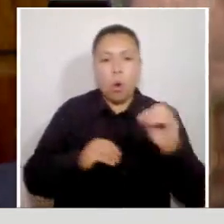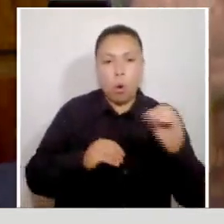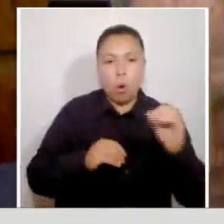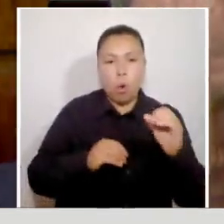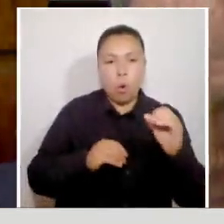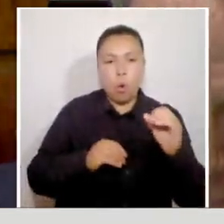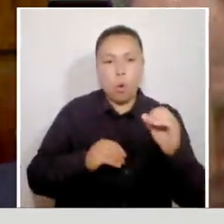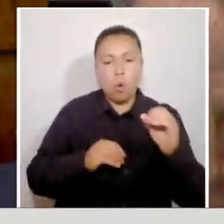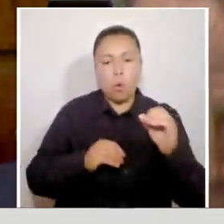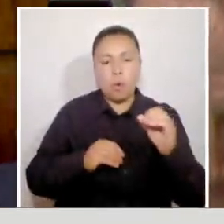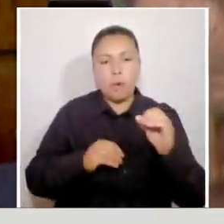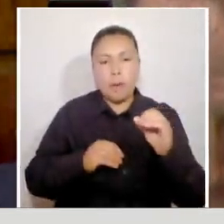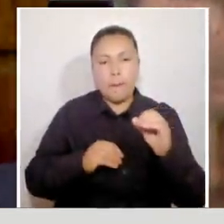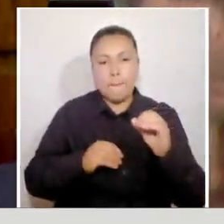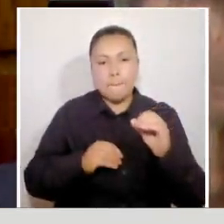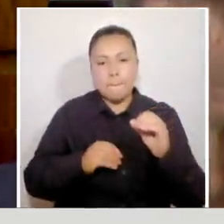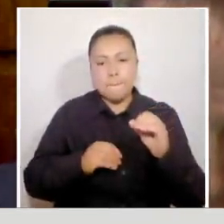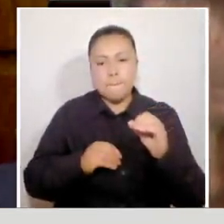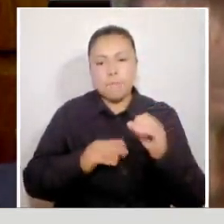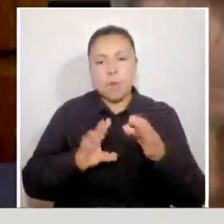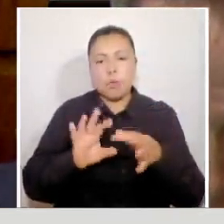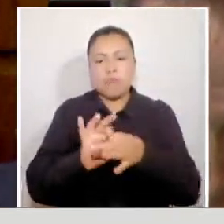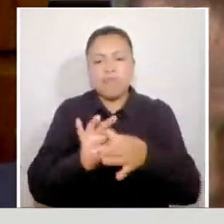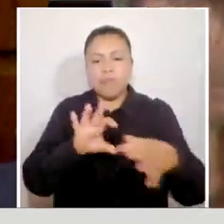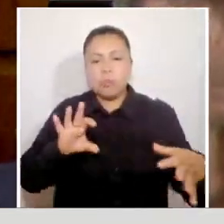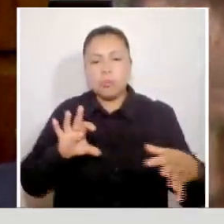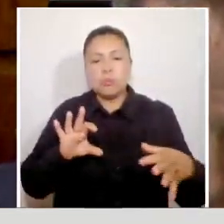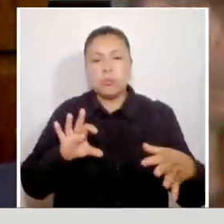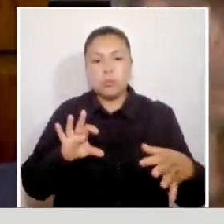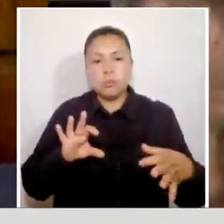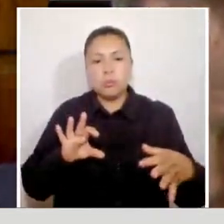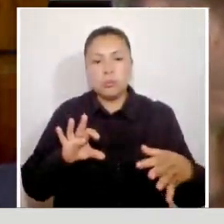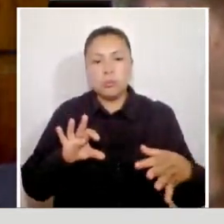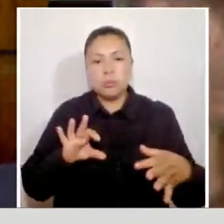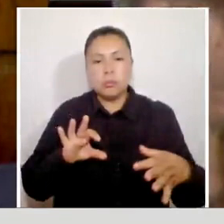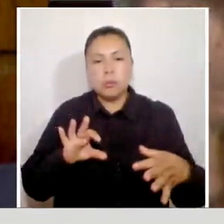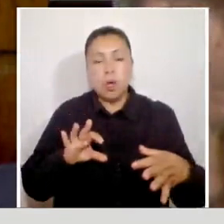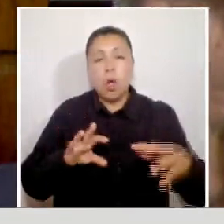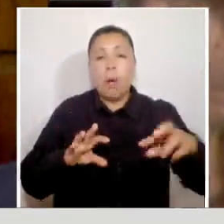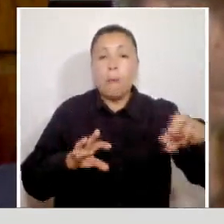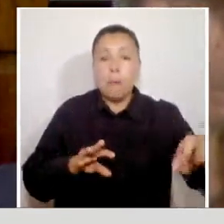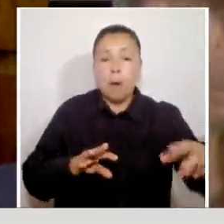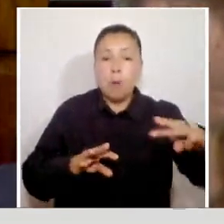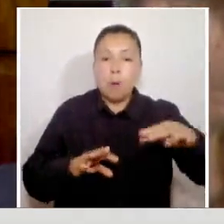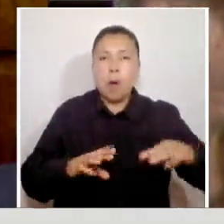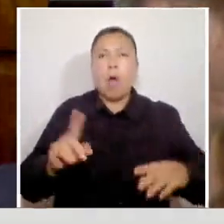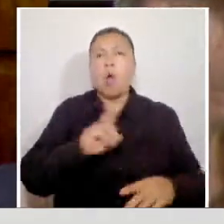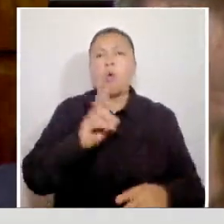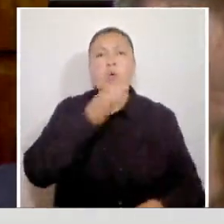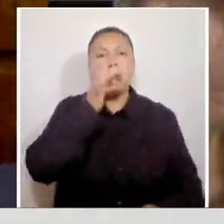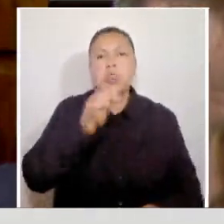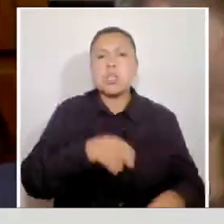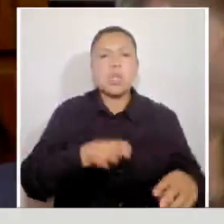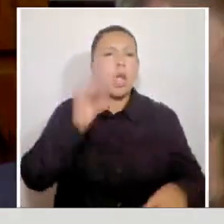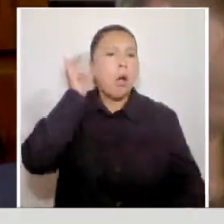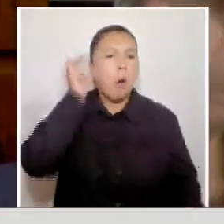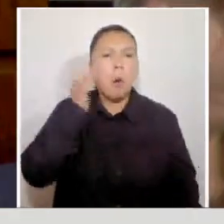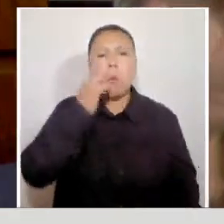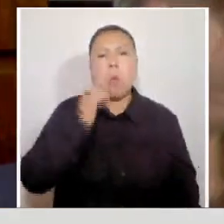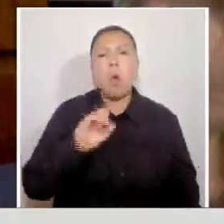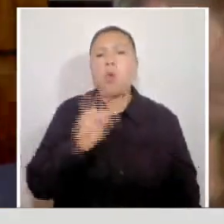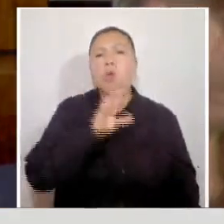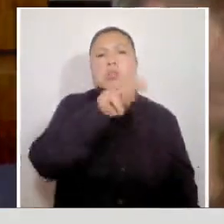destituir un vínculo con el progenitor no habla de hombres o mujeres no habla de mamás o